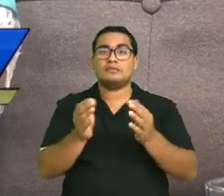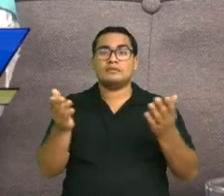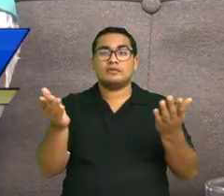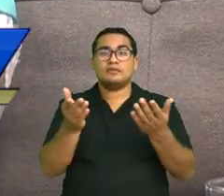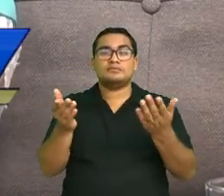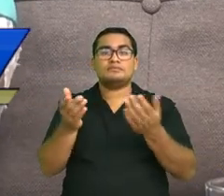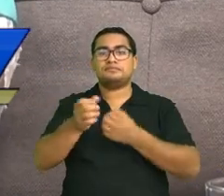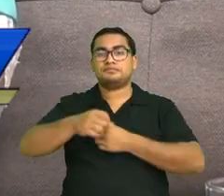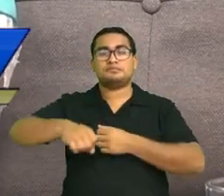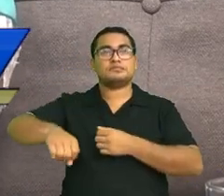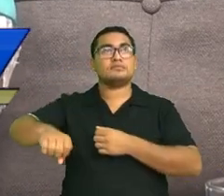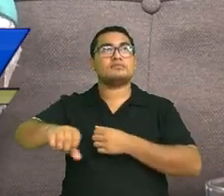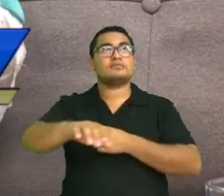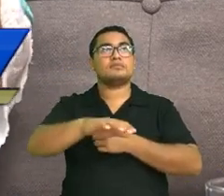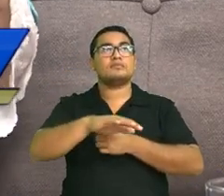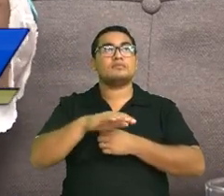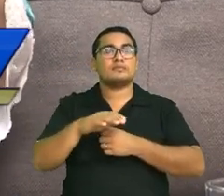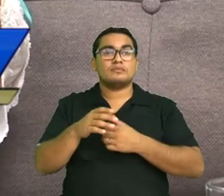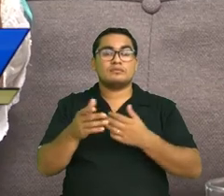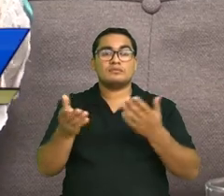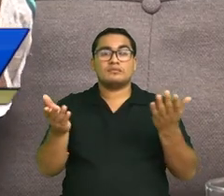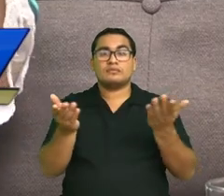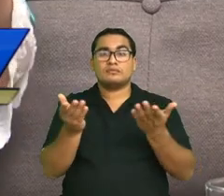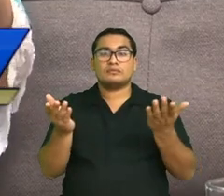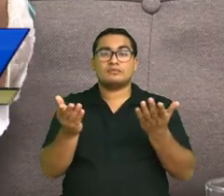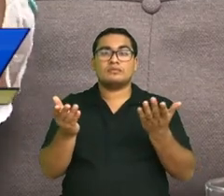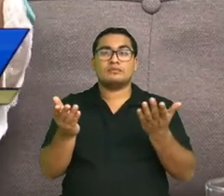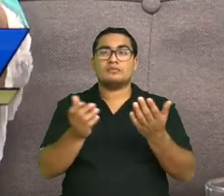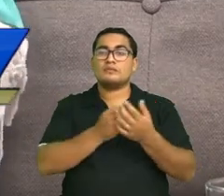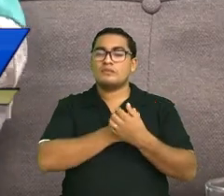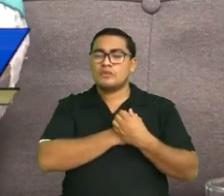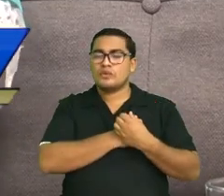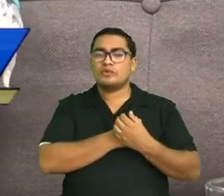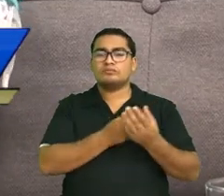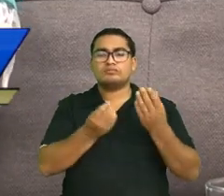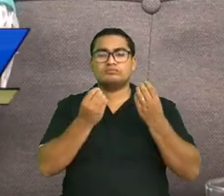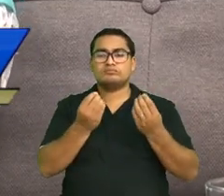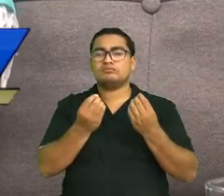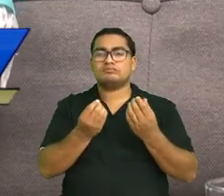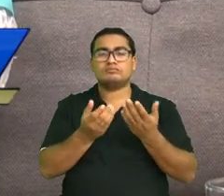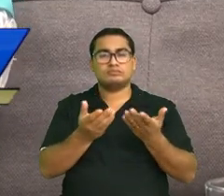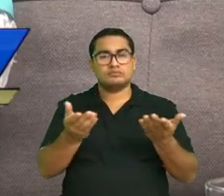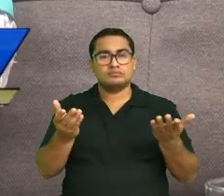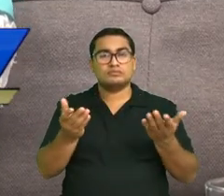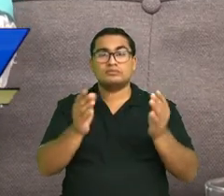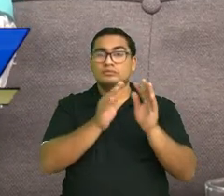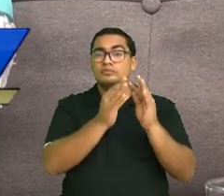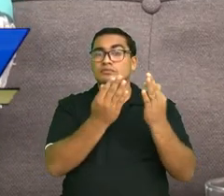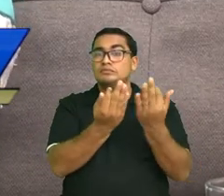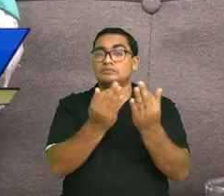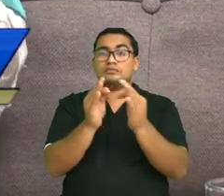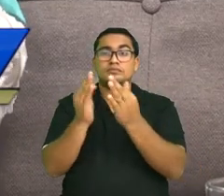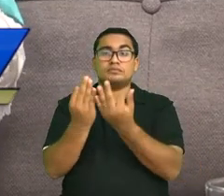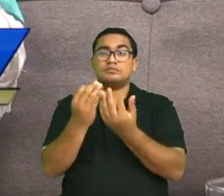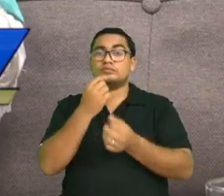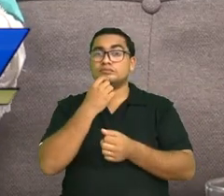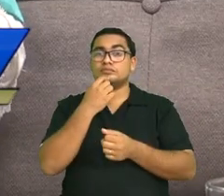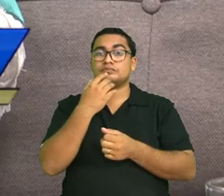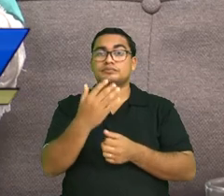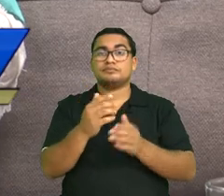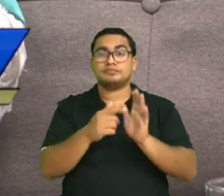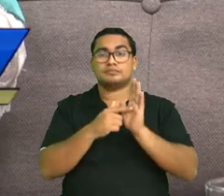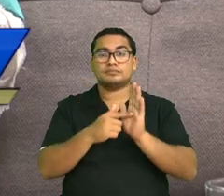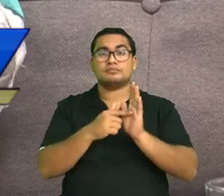social, el impacto, digamos, afectivo, emocional en las familias, porque el hecho